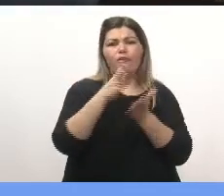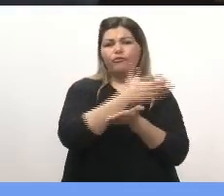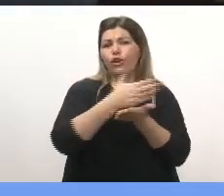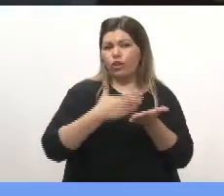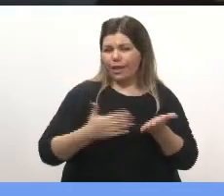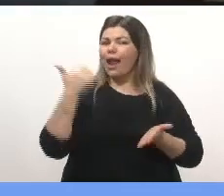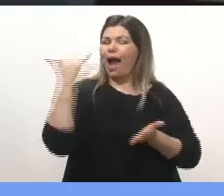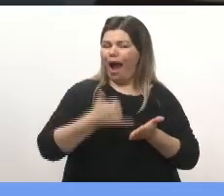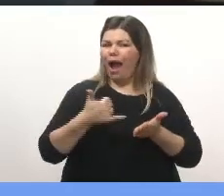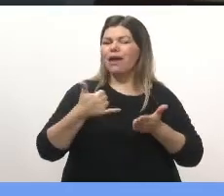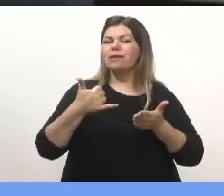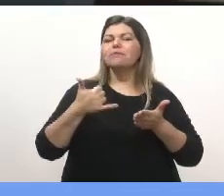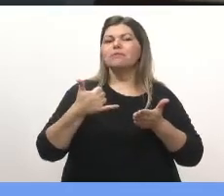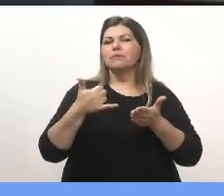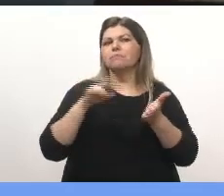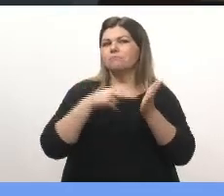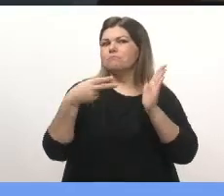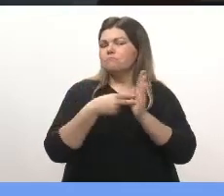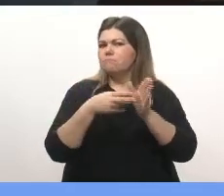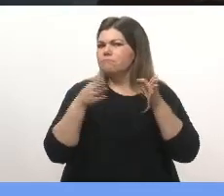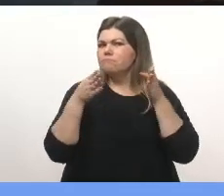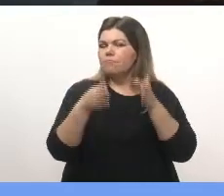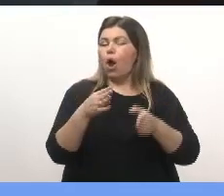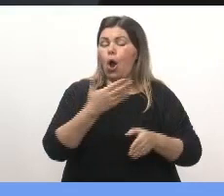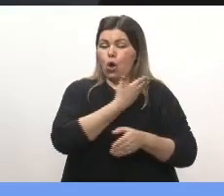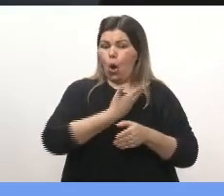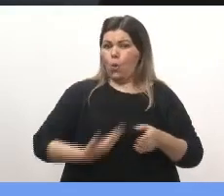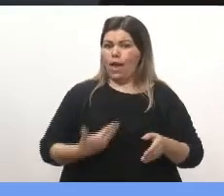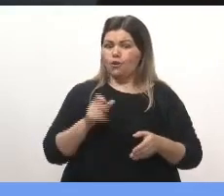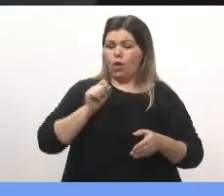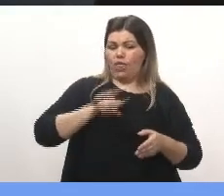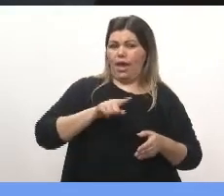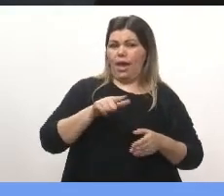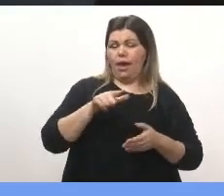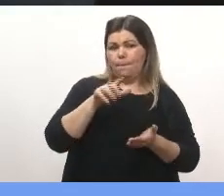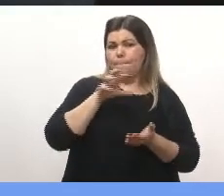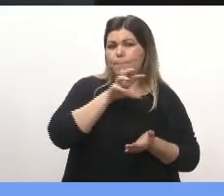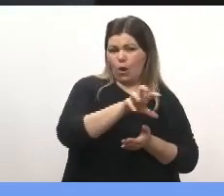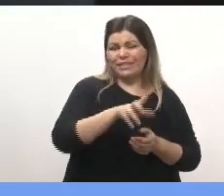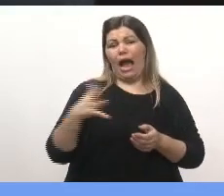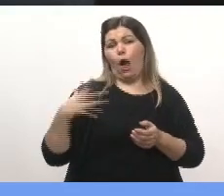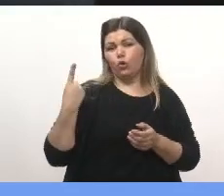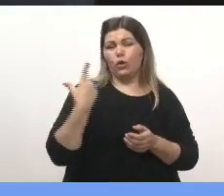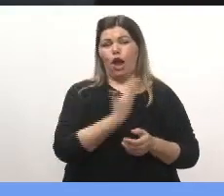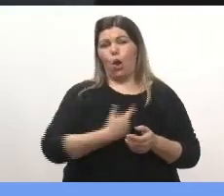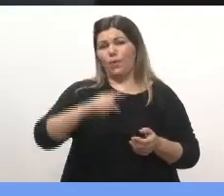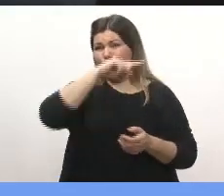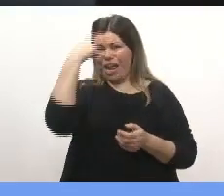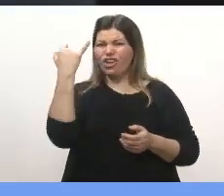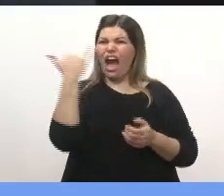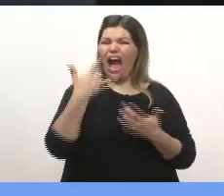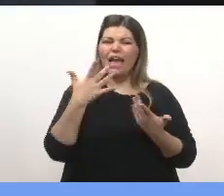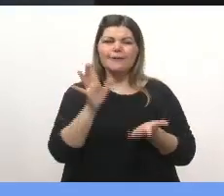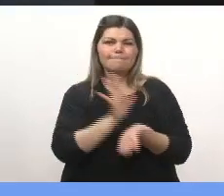disputa muy centrada entre el Gobierno de la provincia y el Gobierno Nacional o autoridades del Gobierno Nacional sobre quién tiene